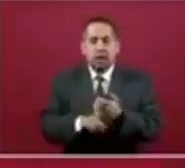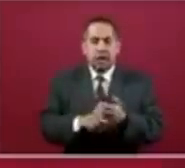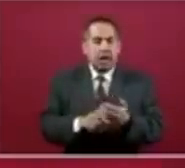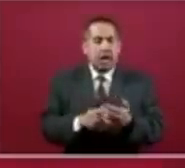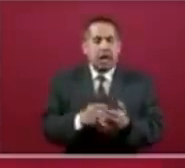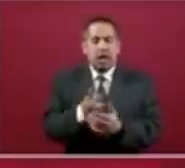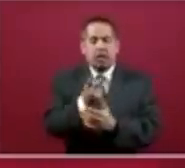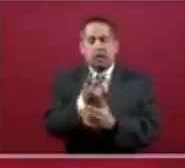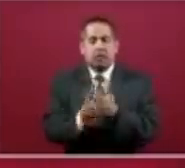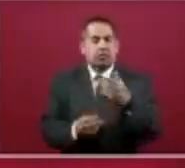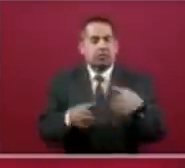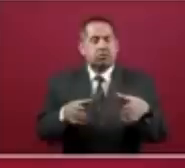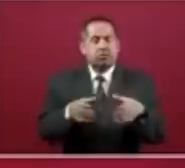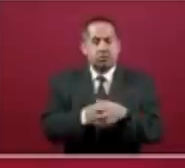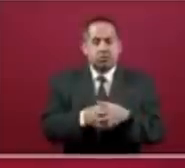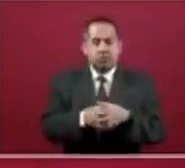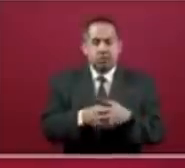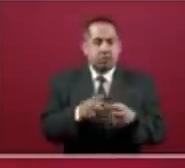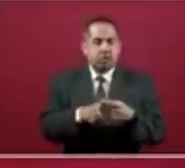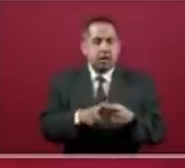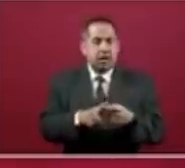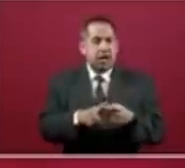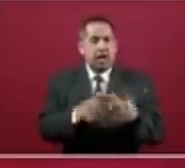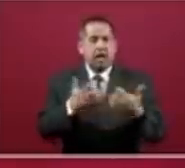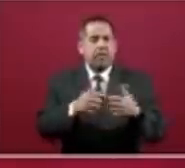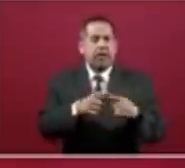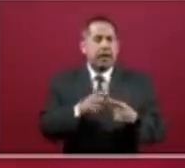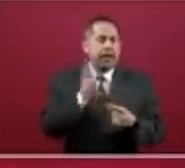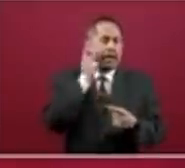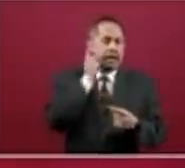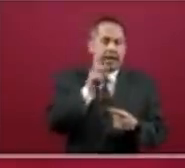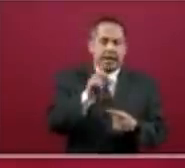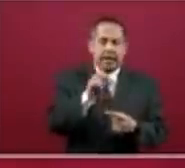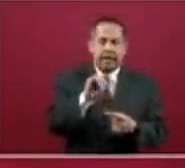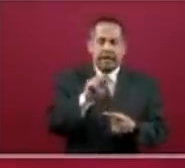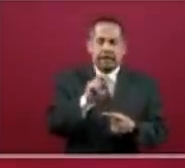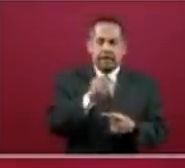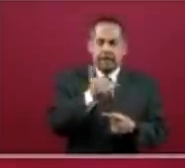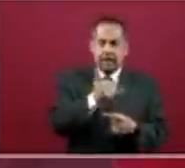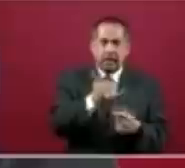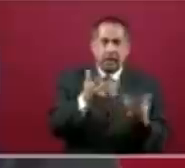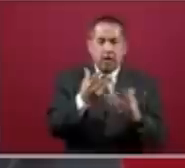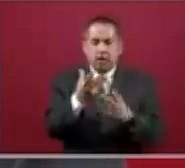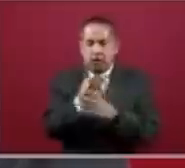fusionara la empresa Disney con Fox